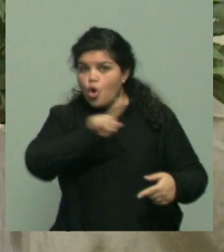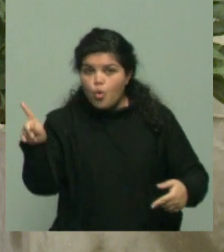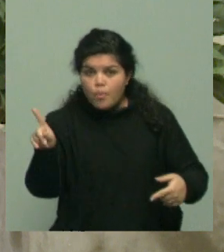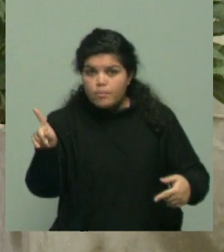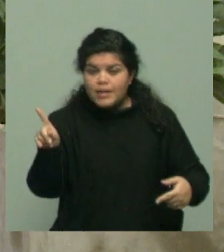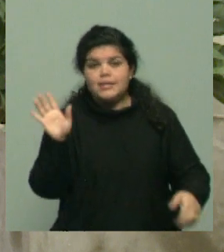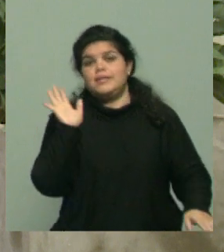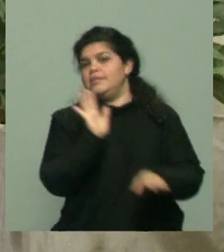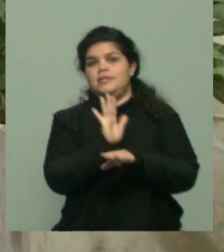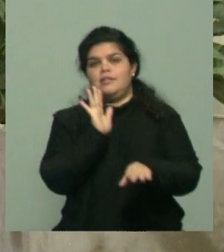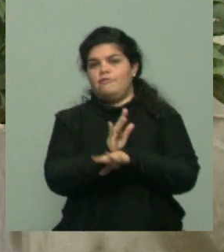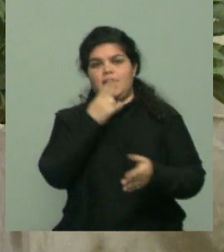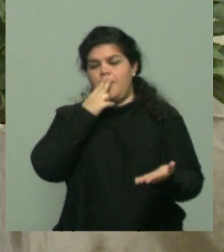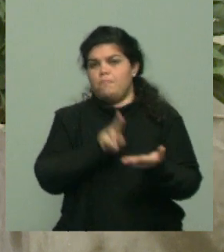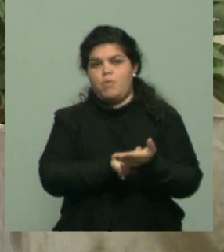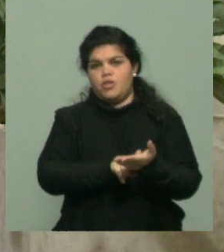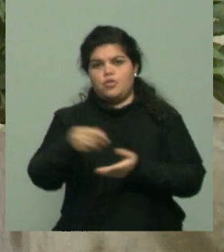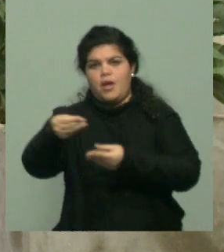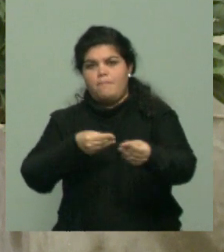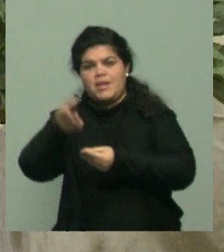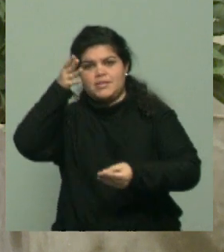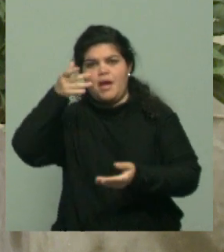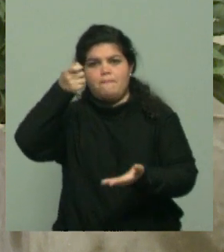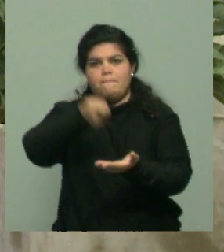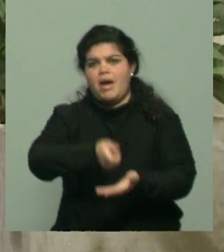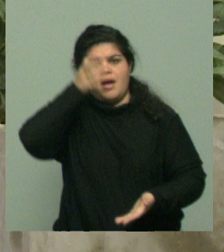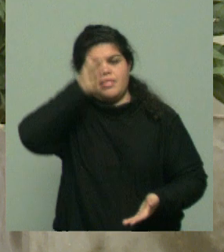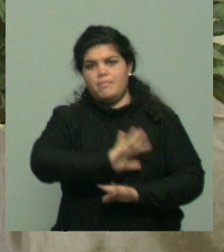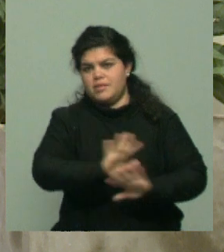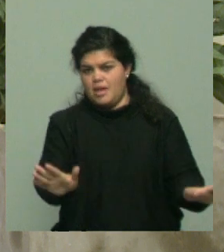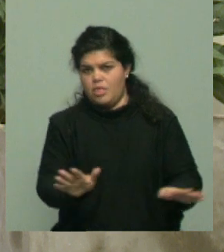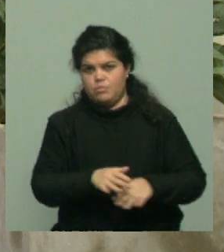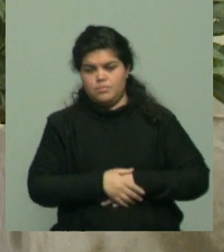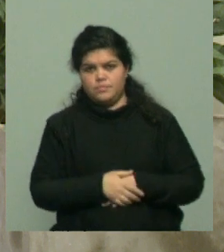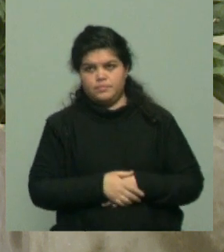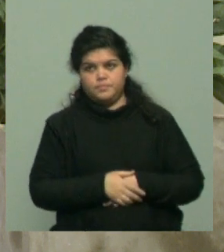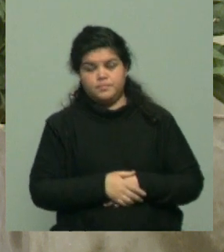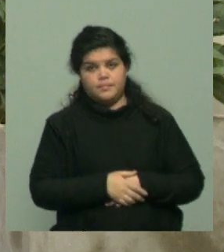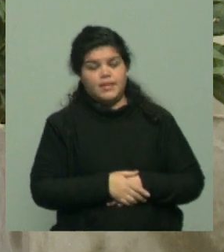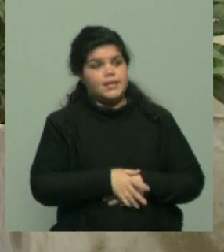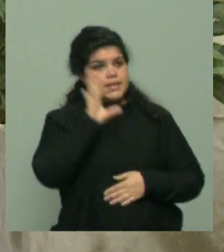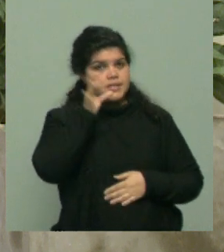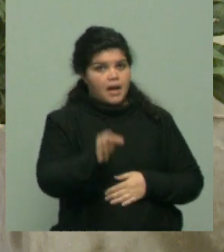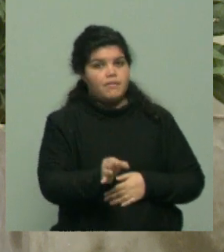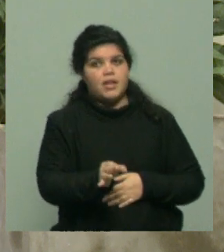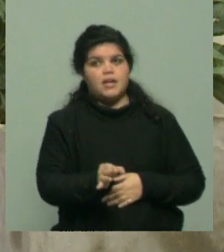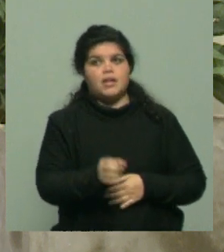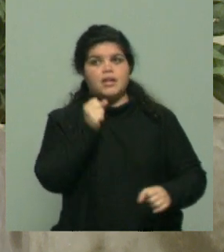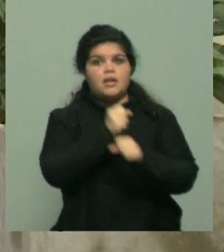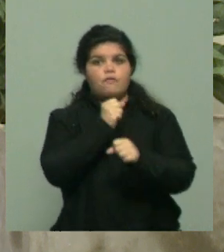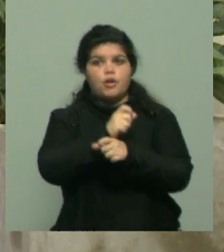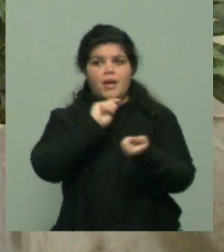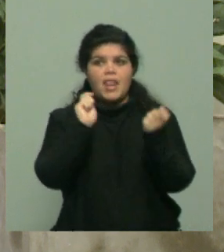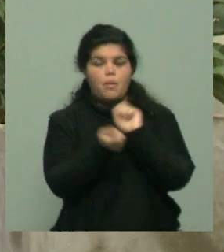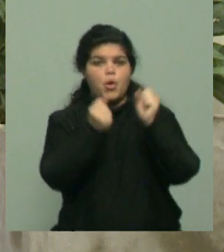presión impositiva que yo mencionaba anteriormente. Bueno, está claro que con la reforma laboral se avanzó con la famosa reforma impositiva